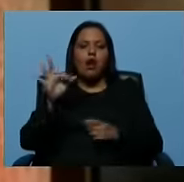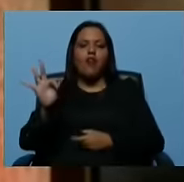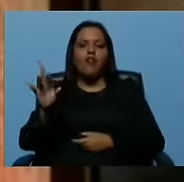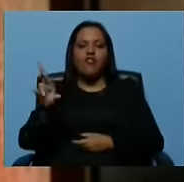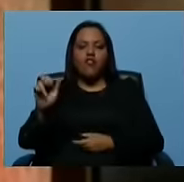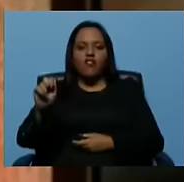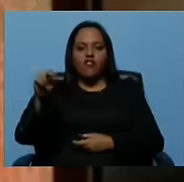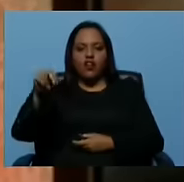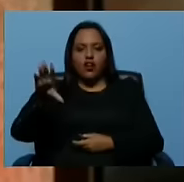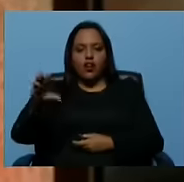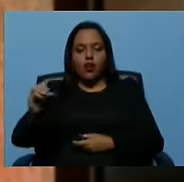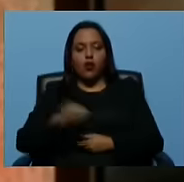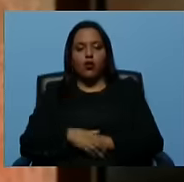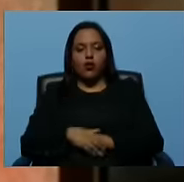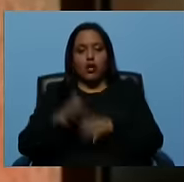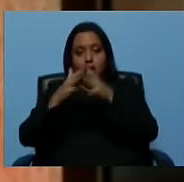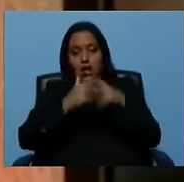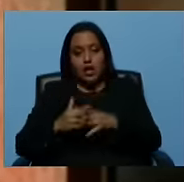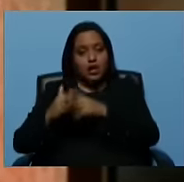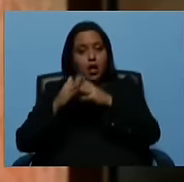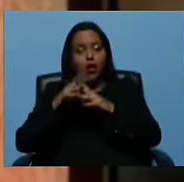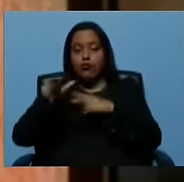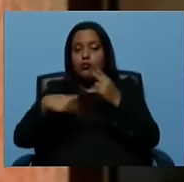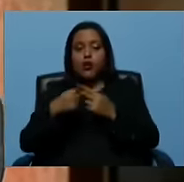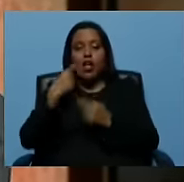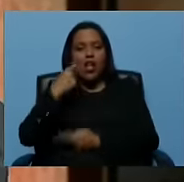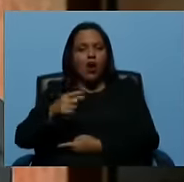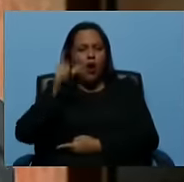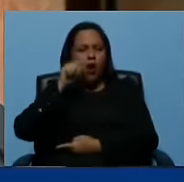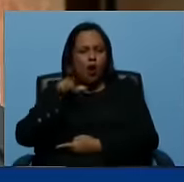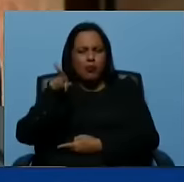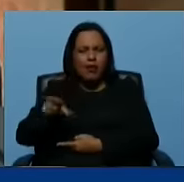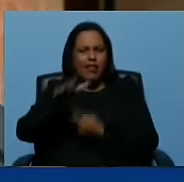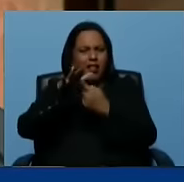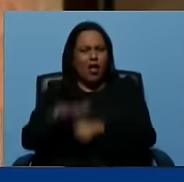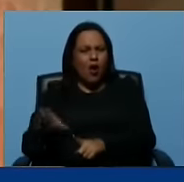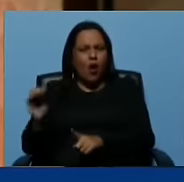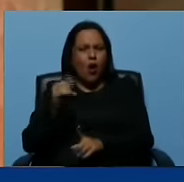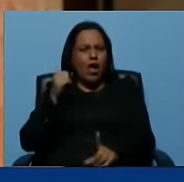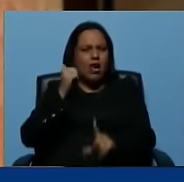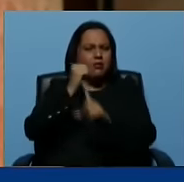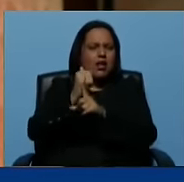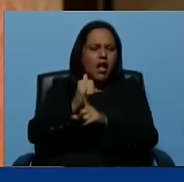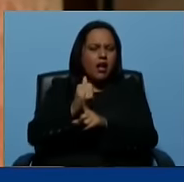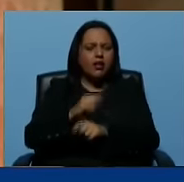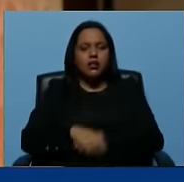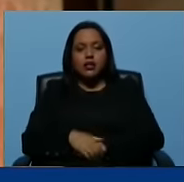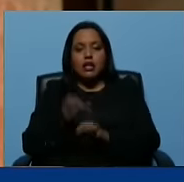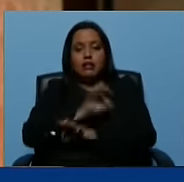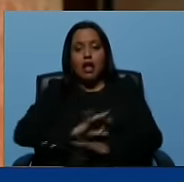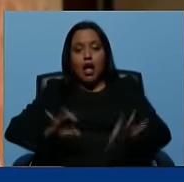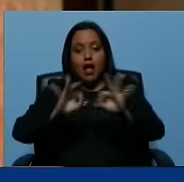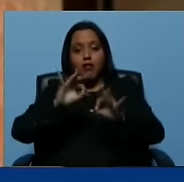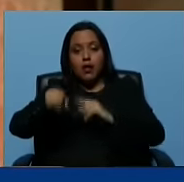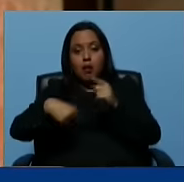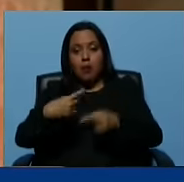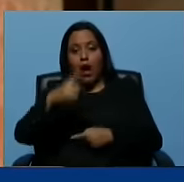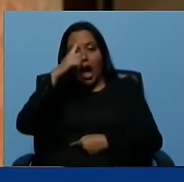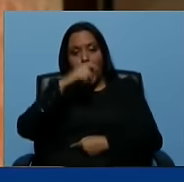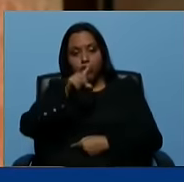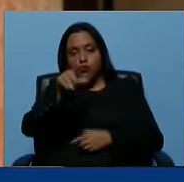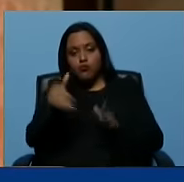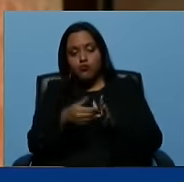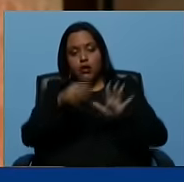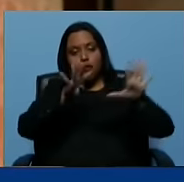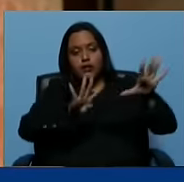Unidos de América se refirieron a Francisco Franco ni como un dictador, ni como un criminal, ni como un asesino. Y en el año 1953, el